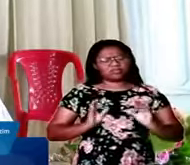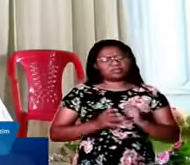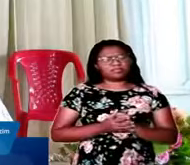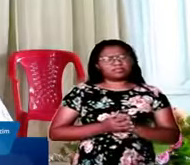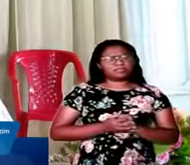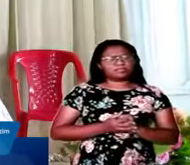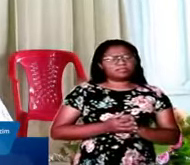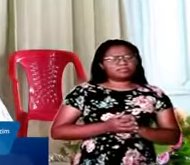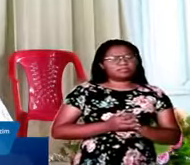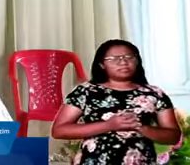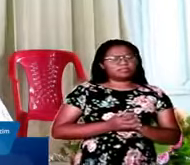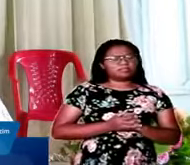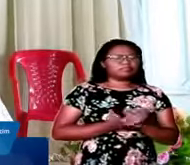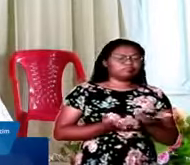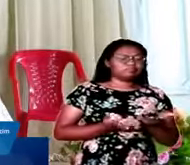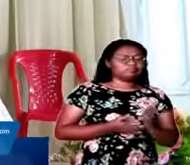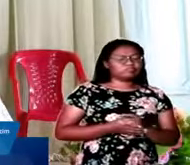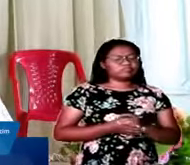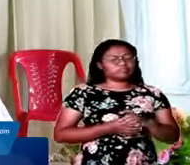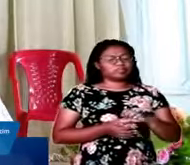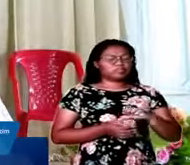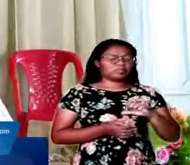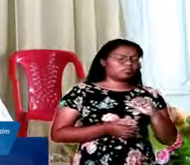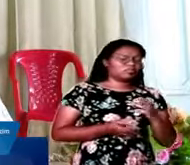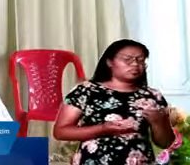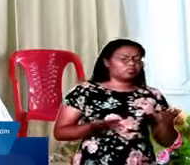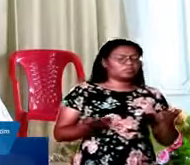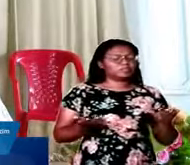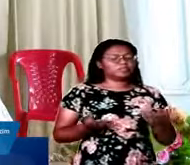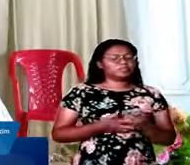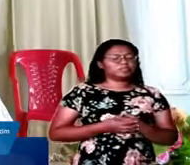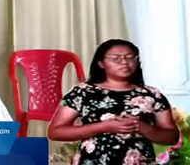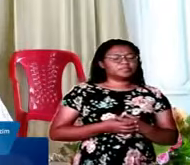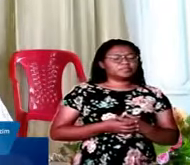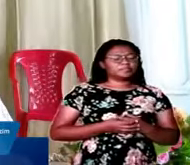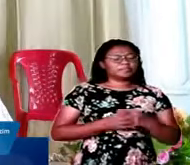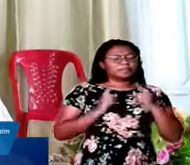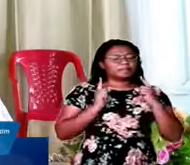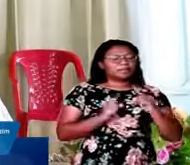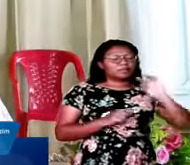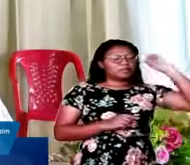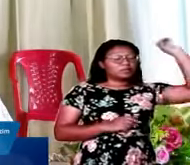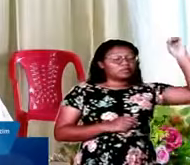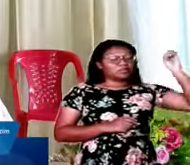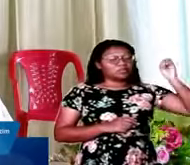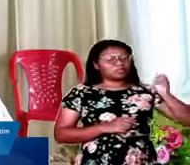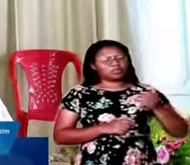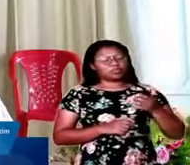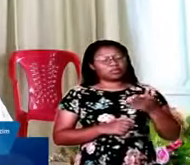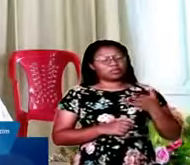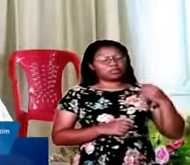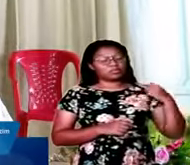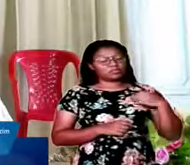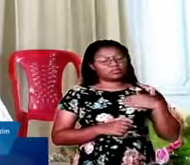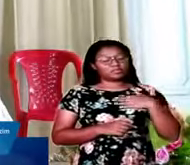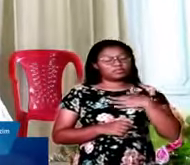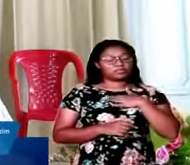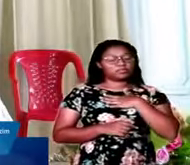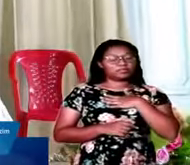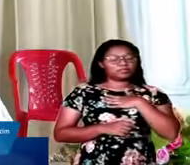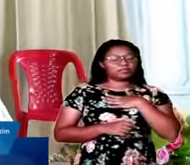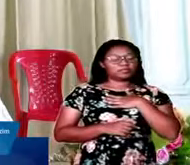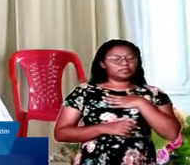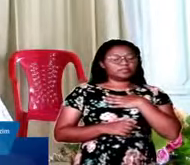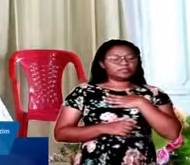tendidos a la vanidad y tendidos a lo malo, pero en tu gracia y en tu misericordia,